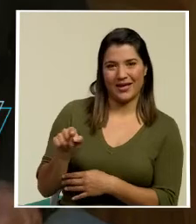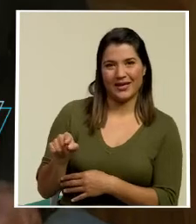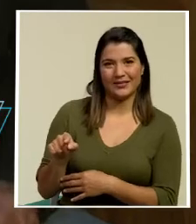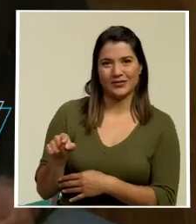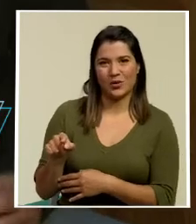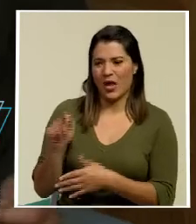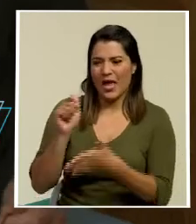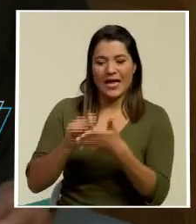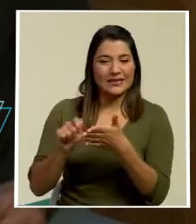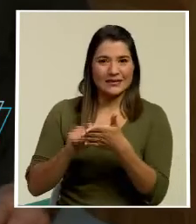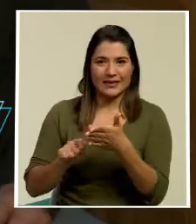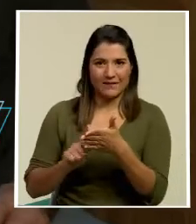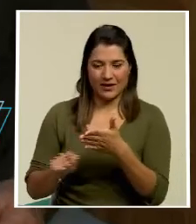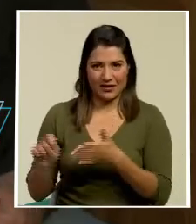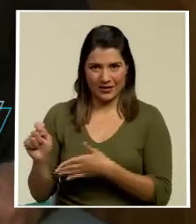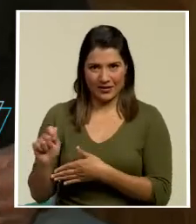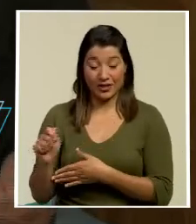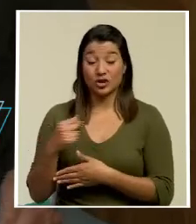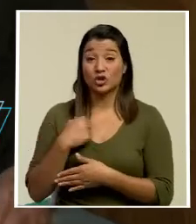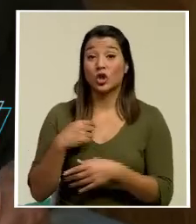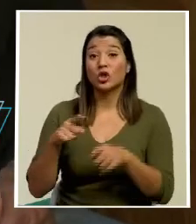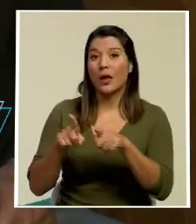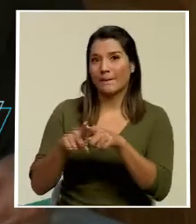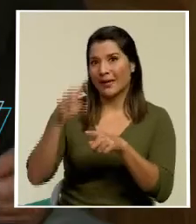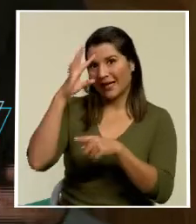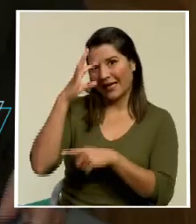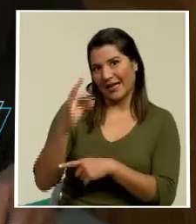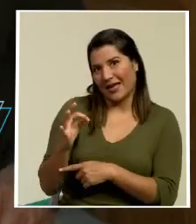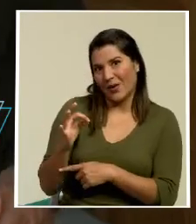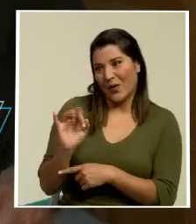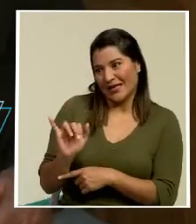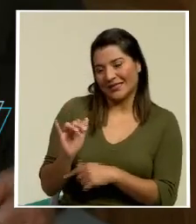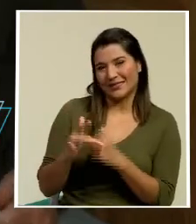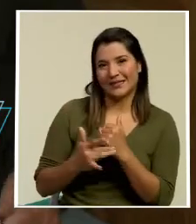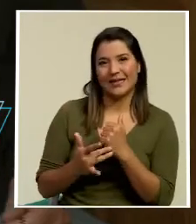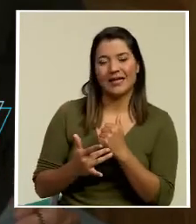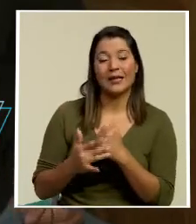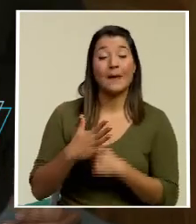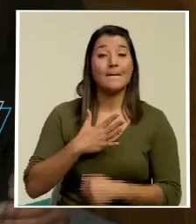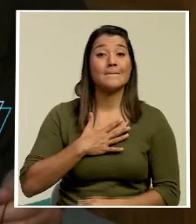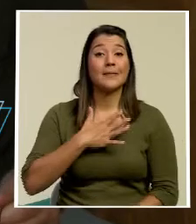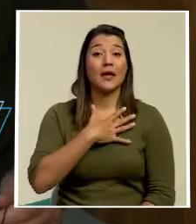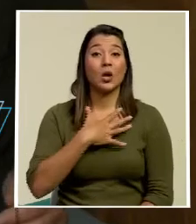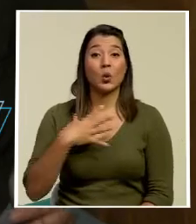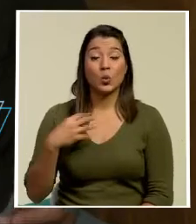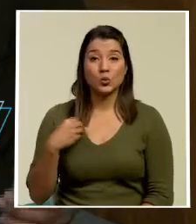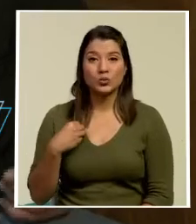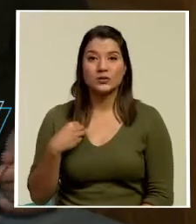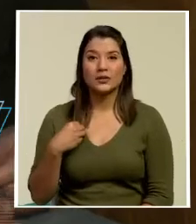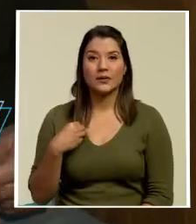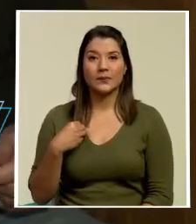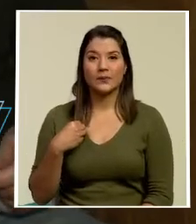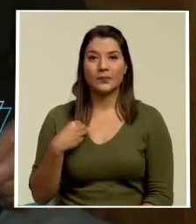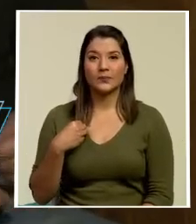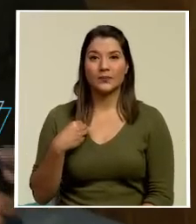y escribir a mano. Creo también en eso. Me gusta.